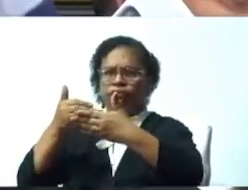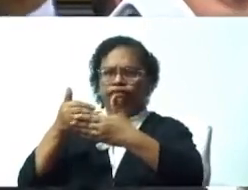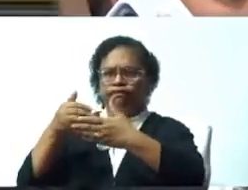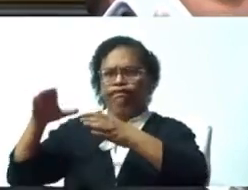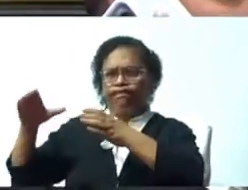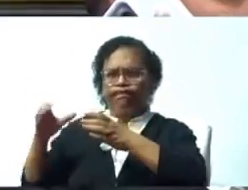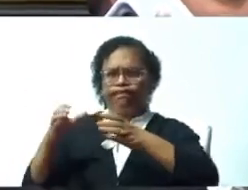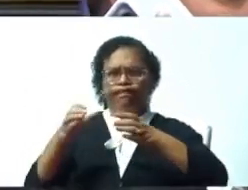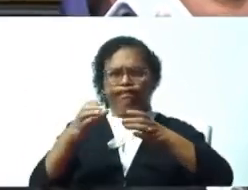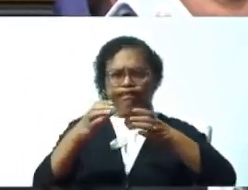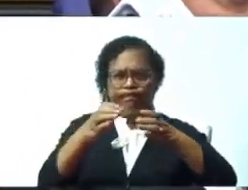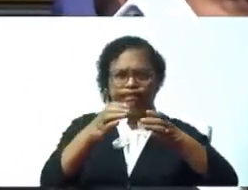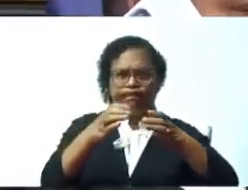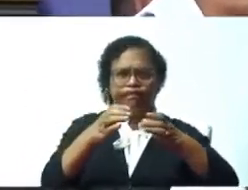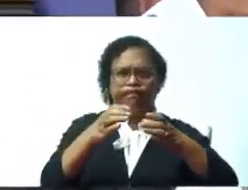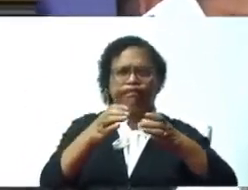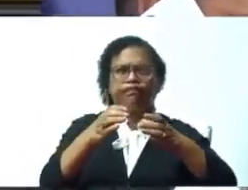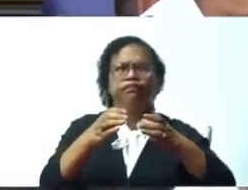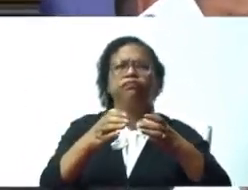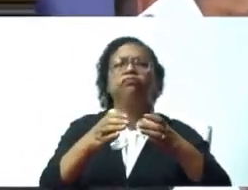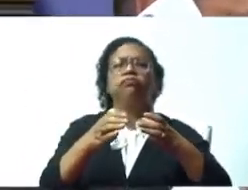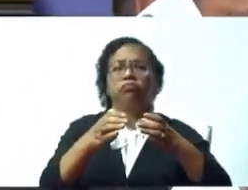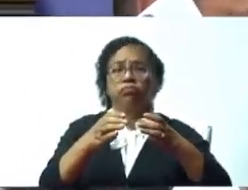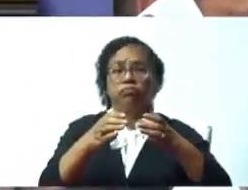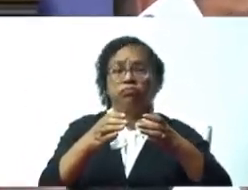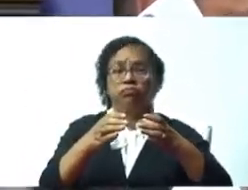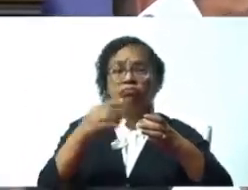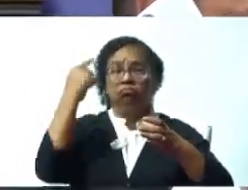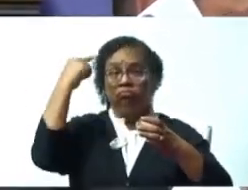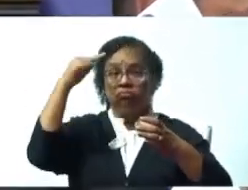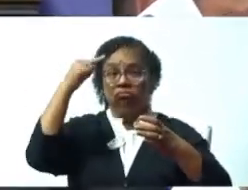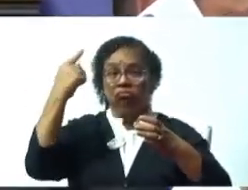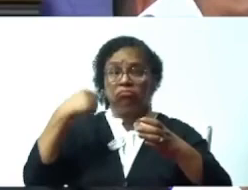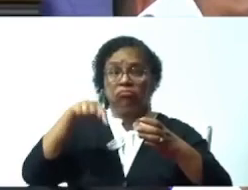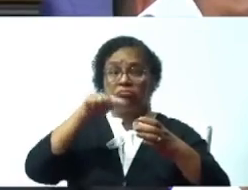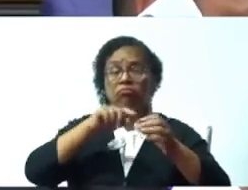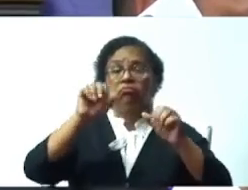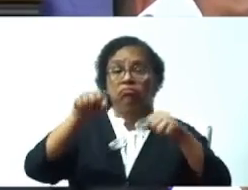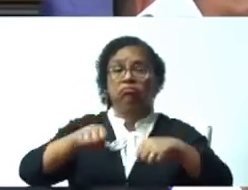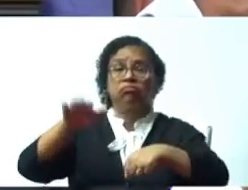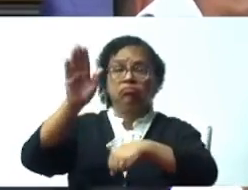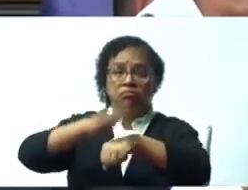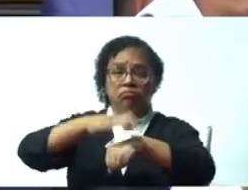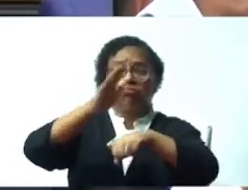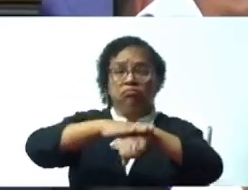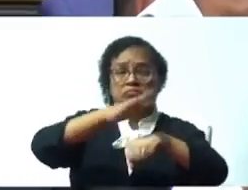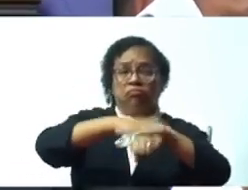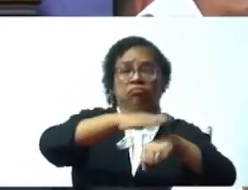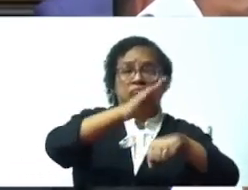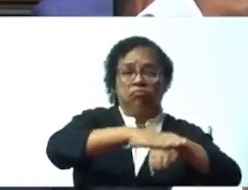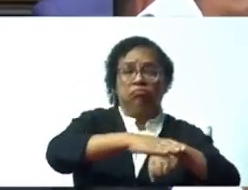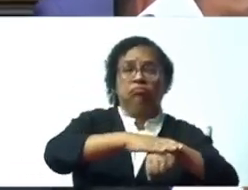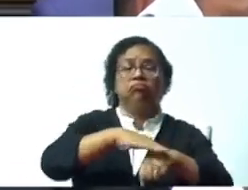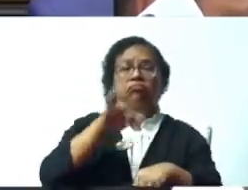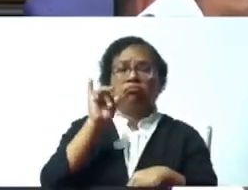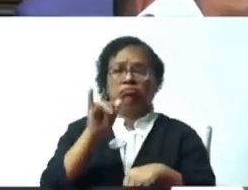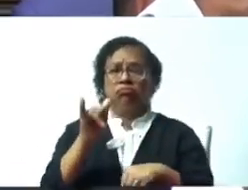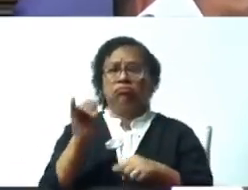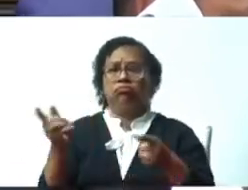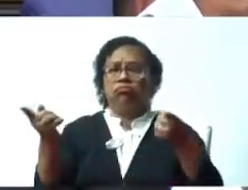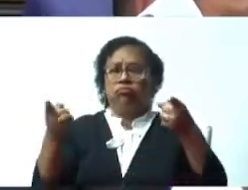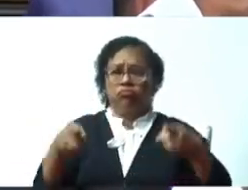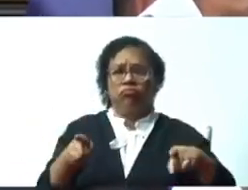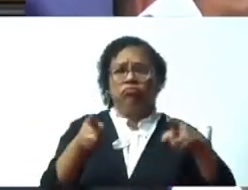que pongan nuestra voz de alerta para que esto no se haga realidad y que no se le